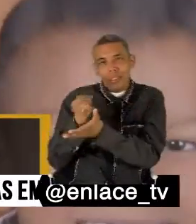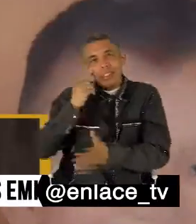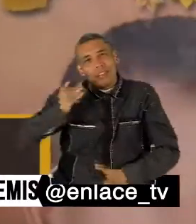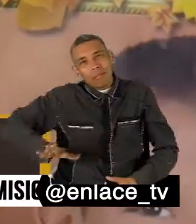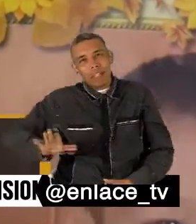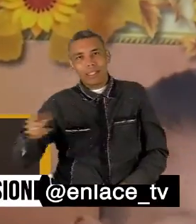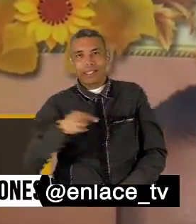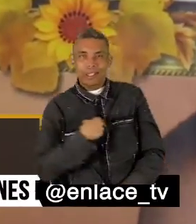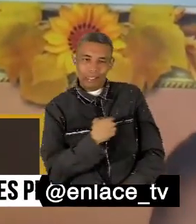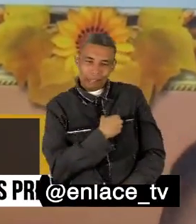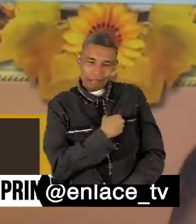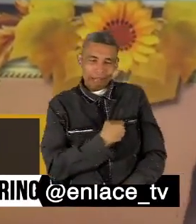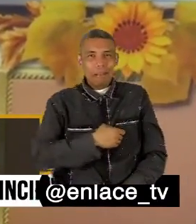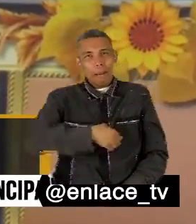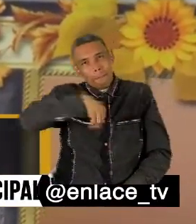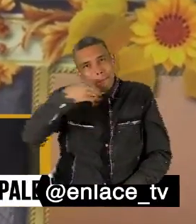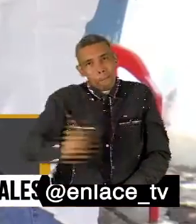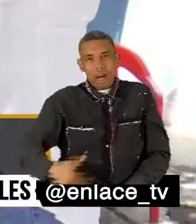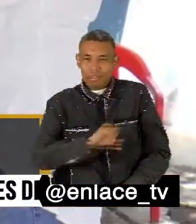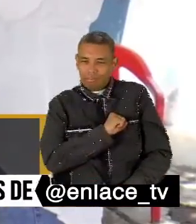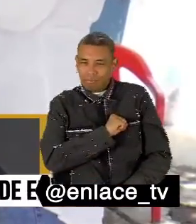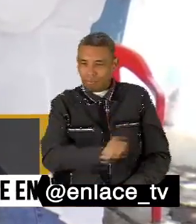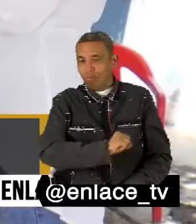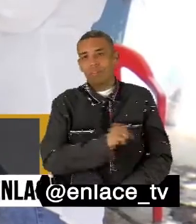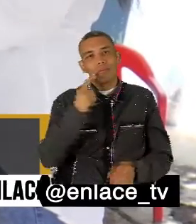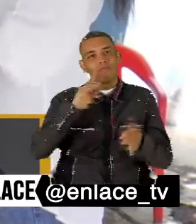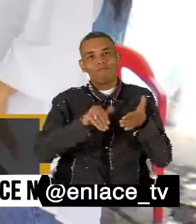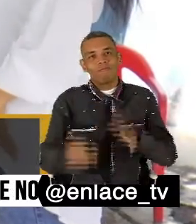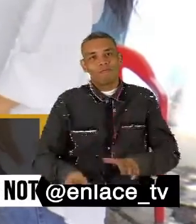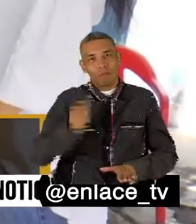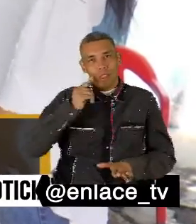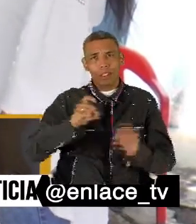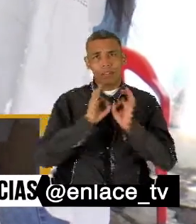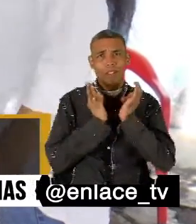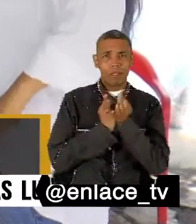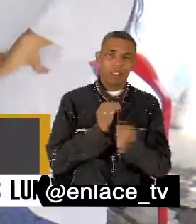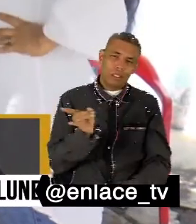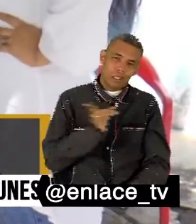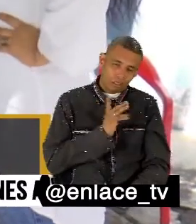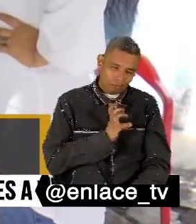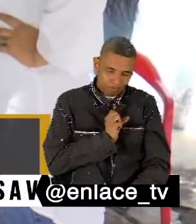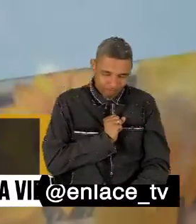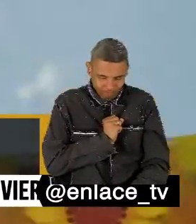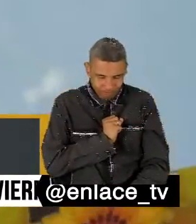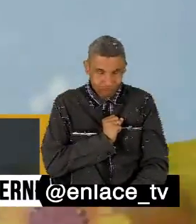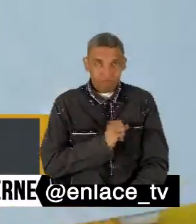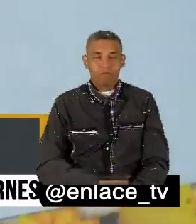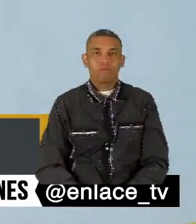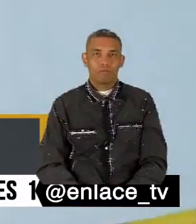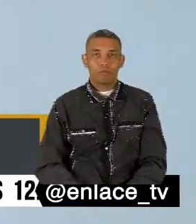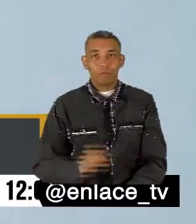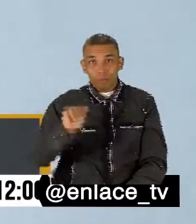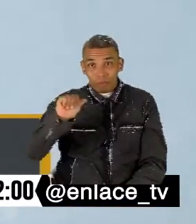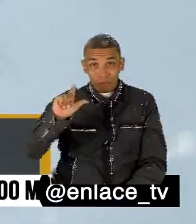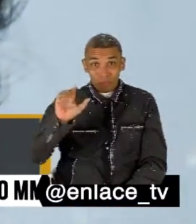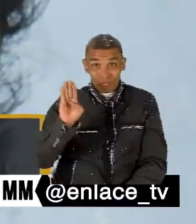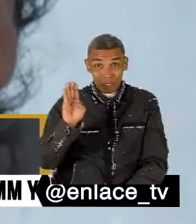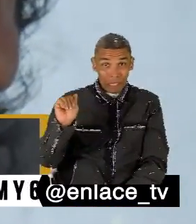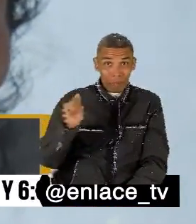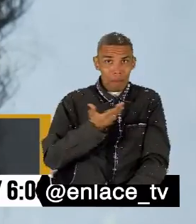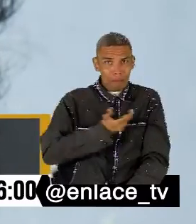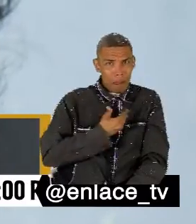acabó con su existencia, su familia en el barrio La Esperanza sufre la partida de quien llenaba de alegría el hogar. Doña Alba Luz Machado, la mujer